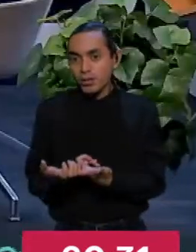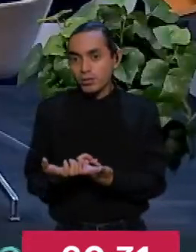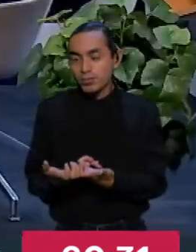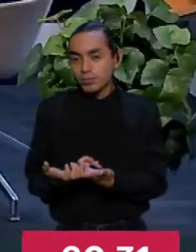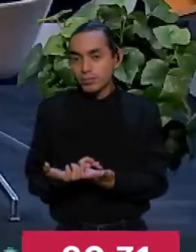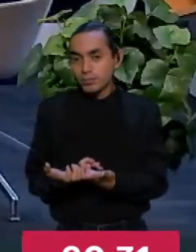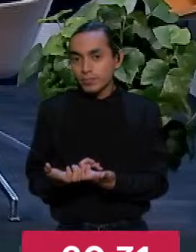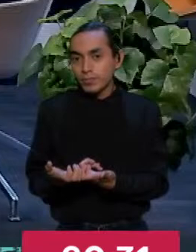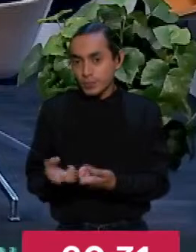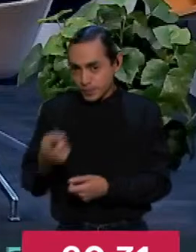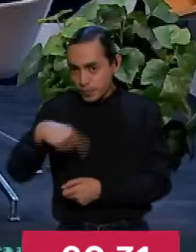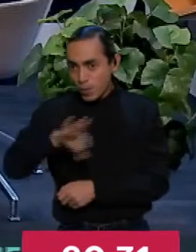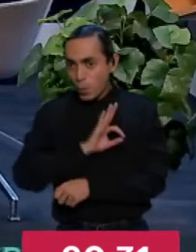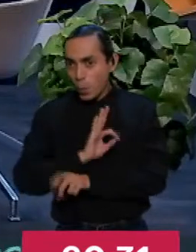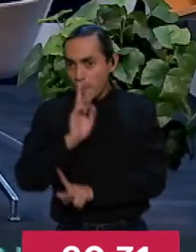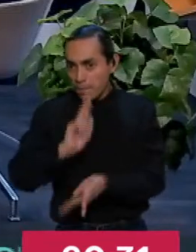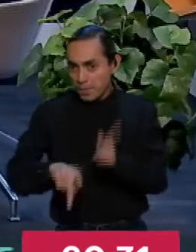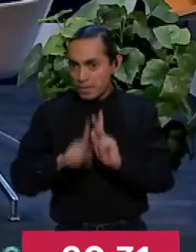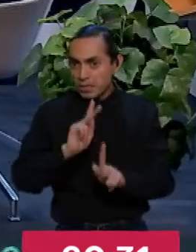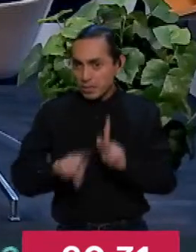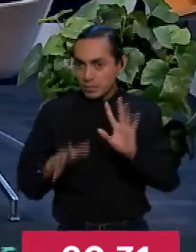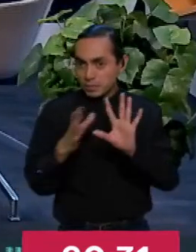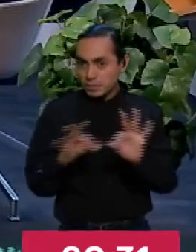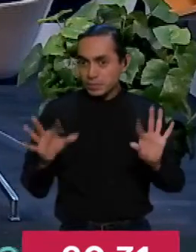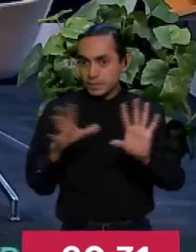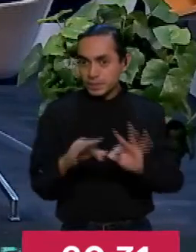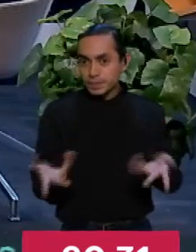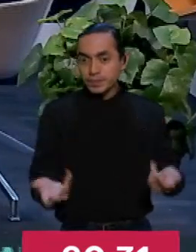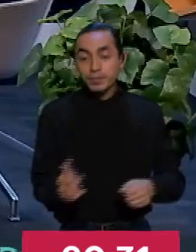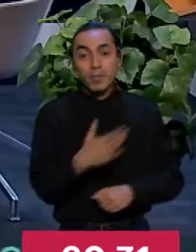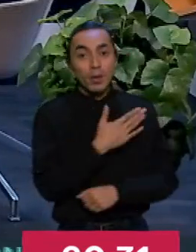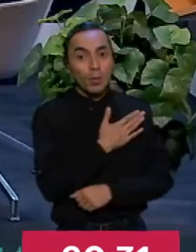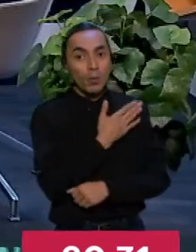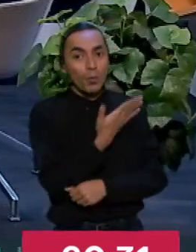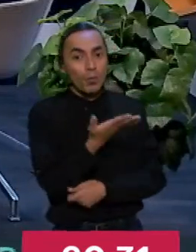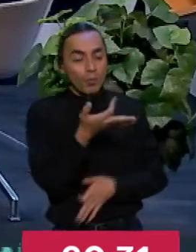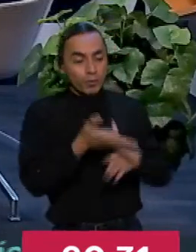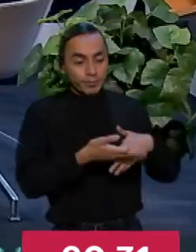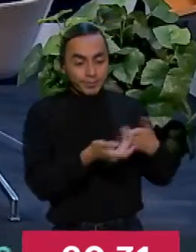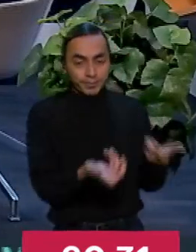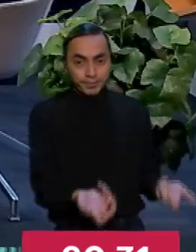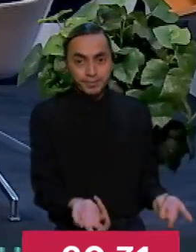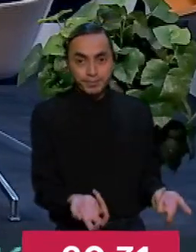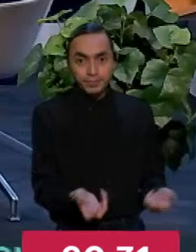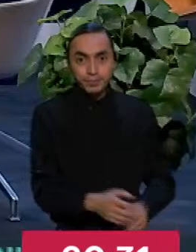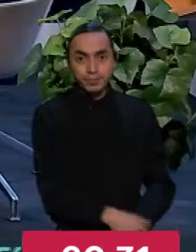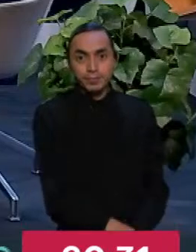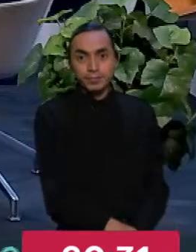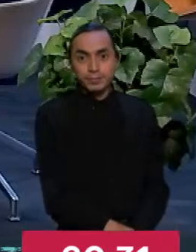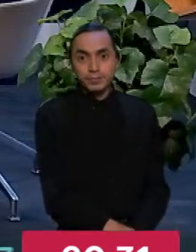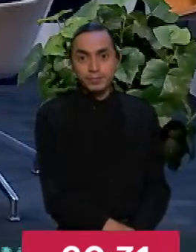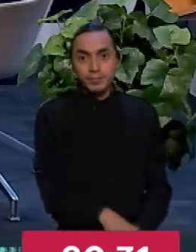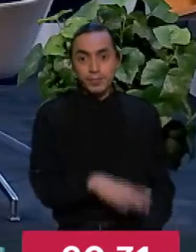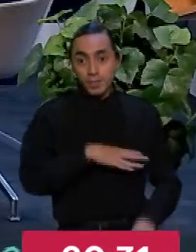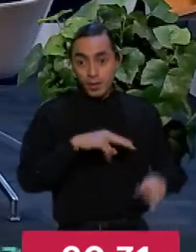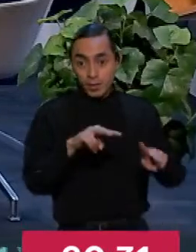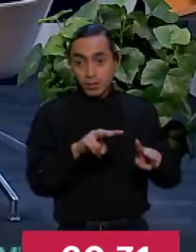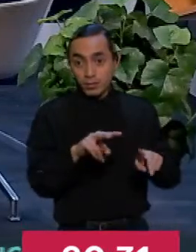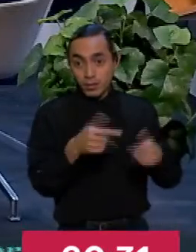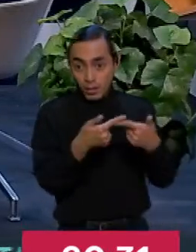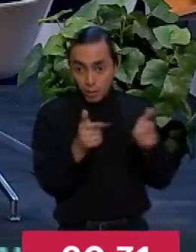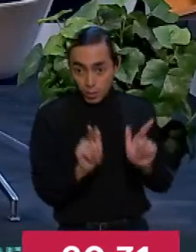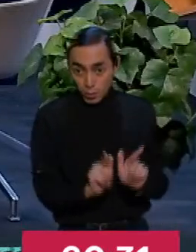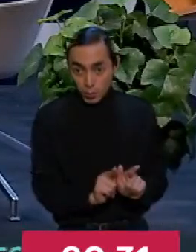tal. Si nos podrían platicar un poco de eso. Bueno, en la actualidad son el grupo más